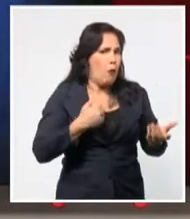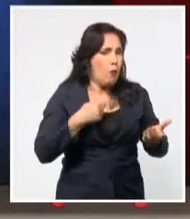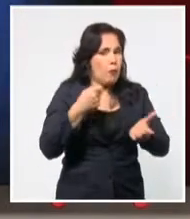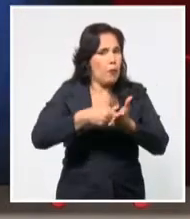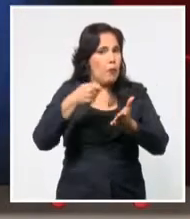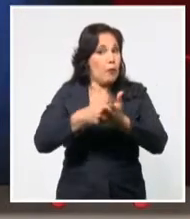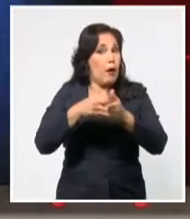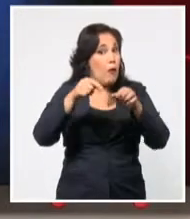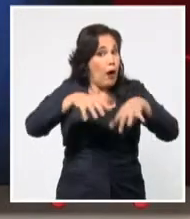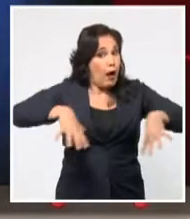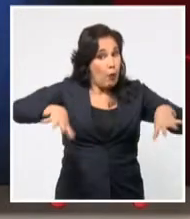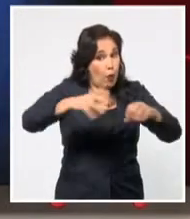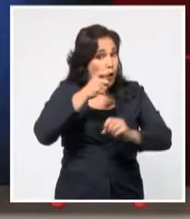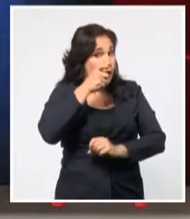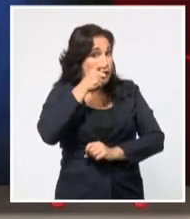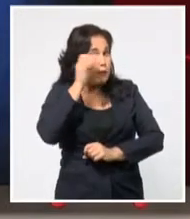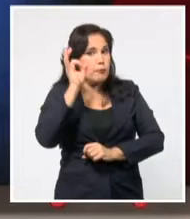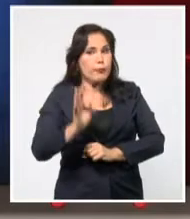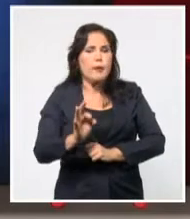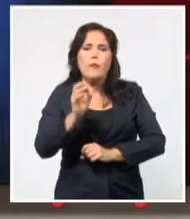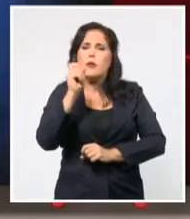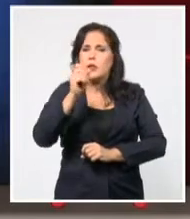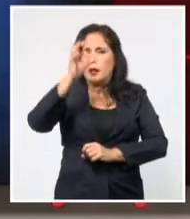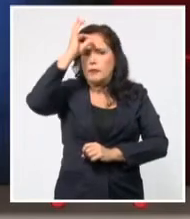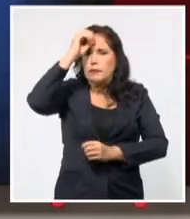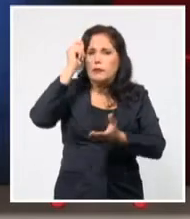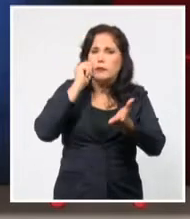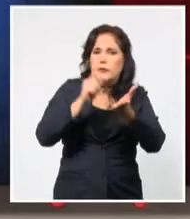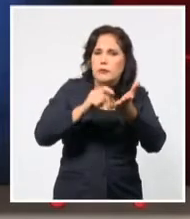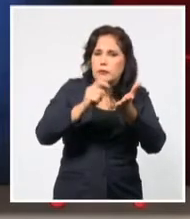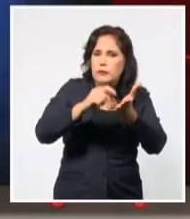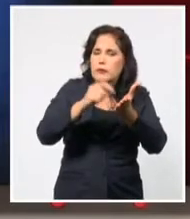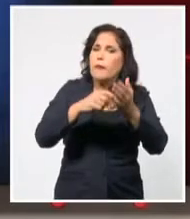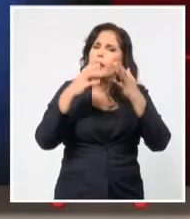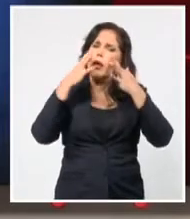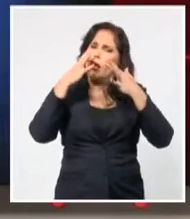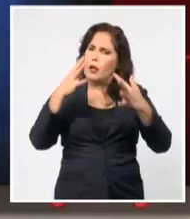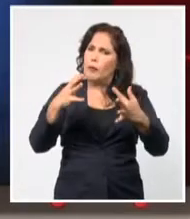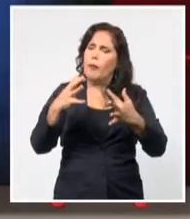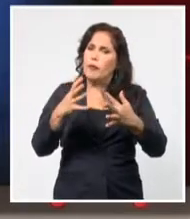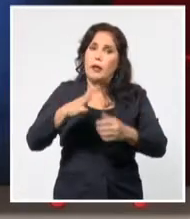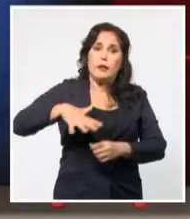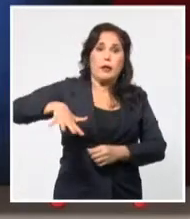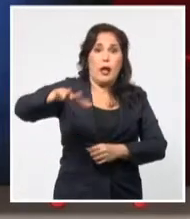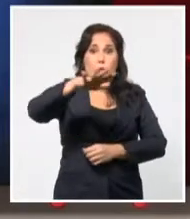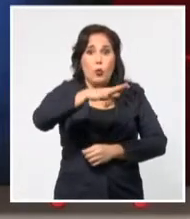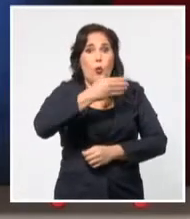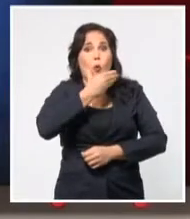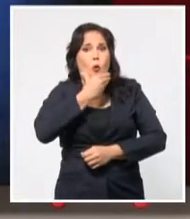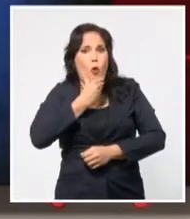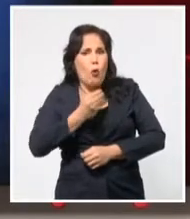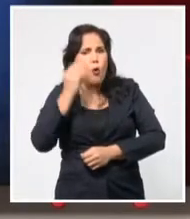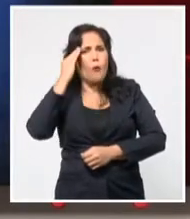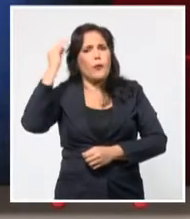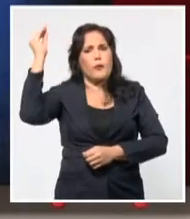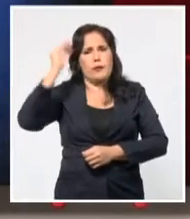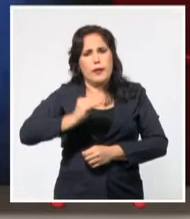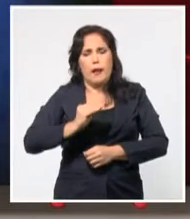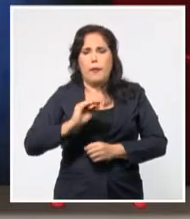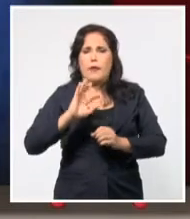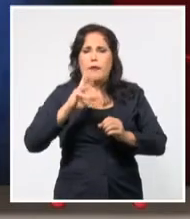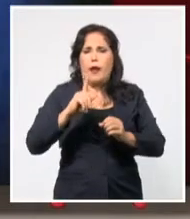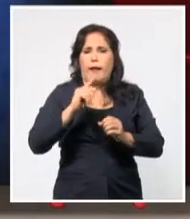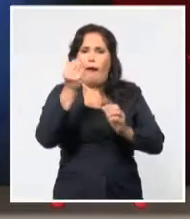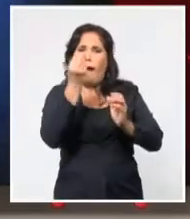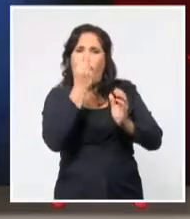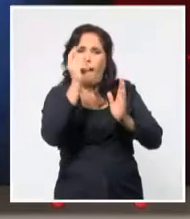ese espacio de chequeo al más alto nivel, se insistía en la importancia de involucrar al movimiento obrero para evitar los sobregiros en